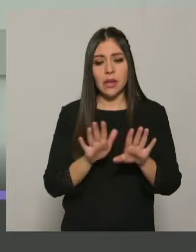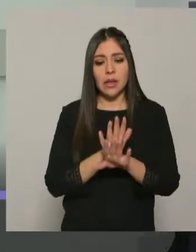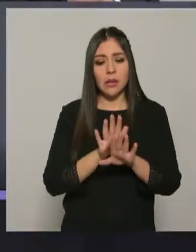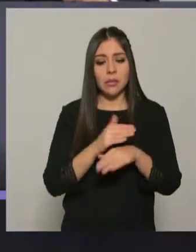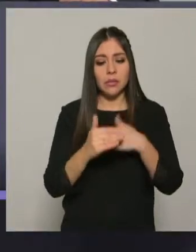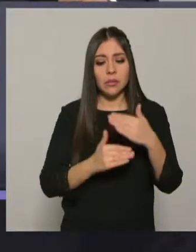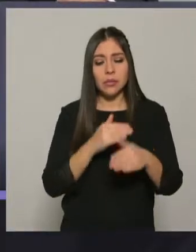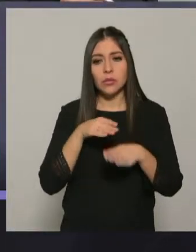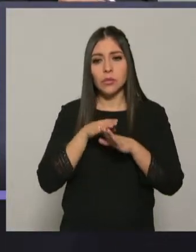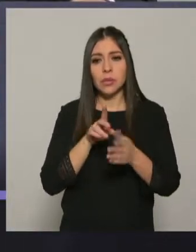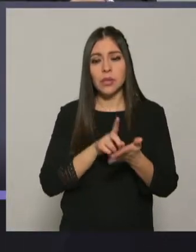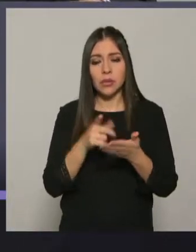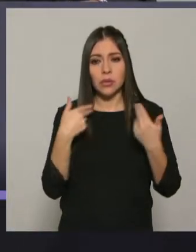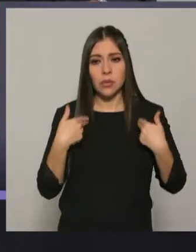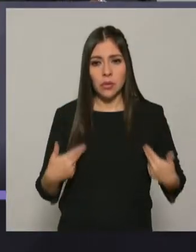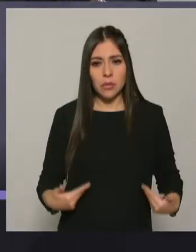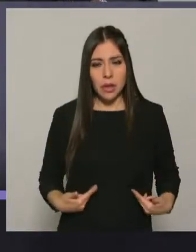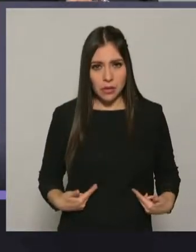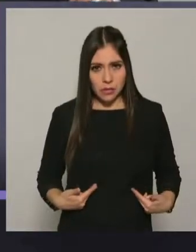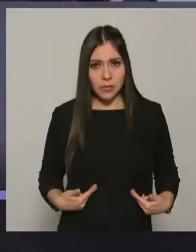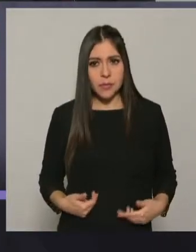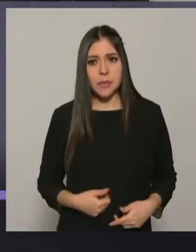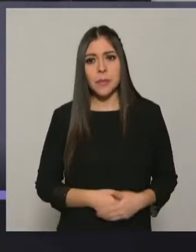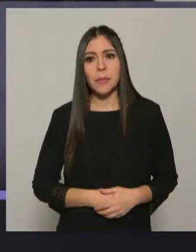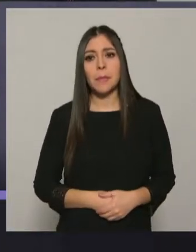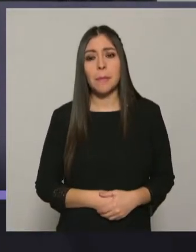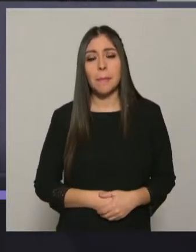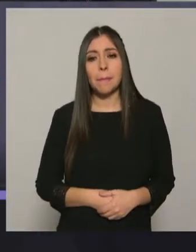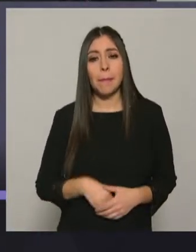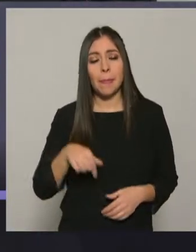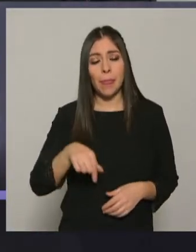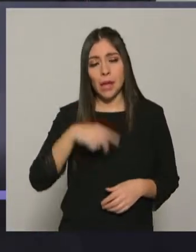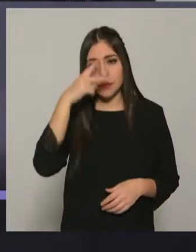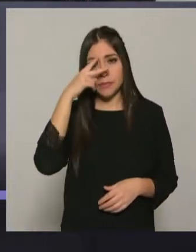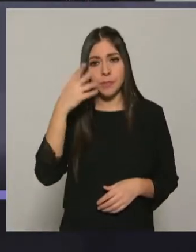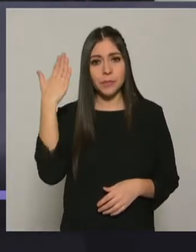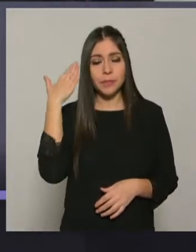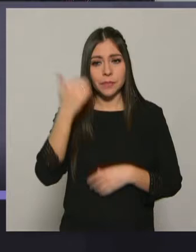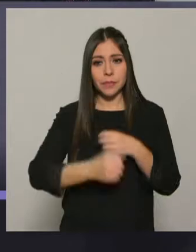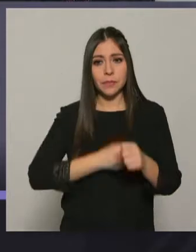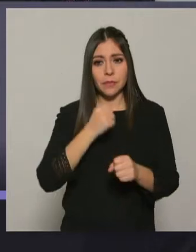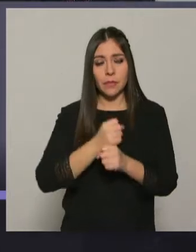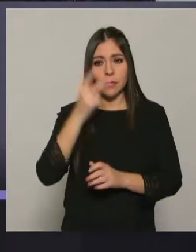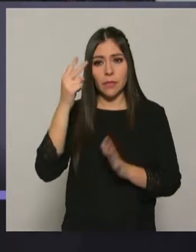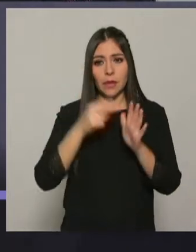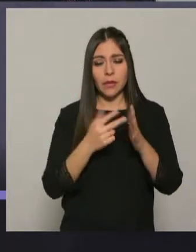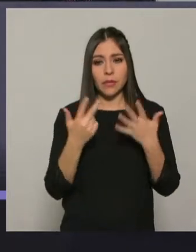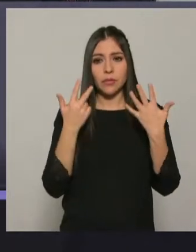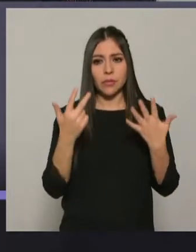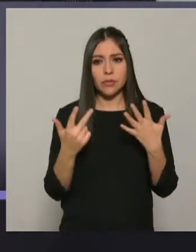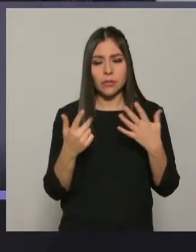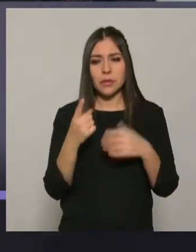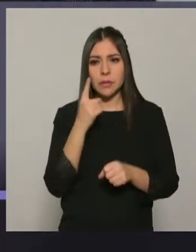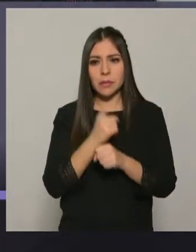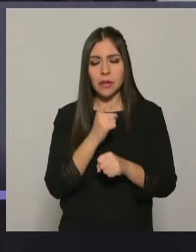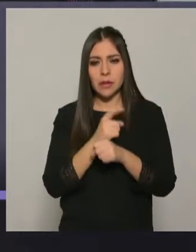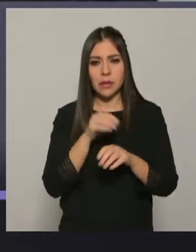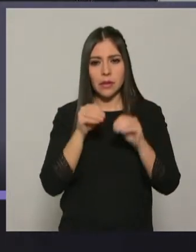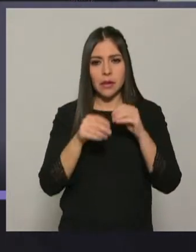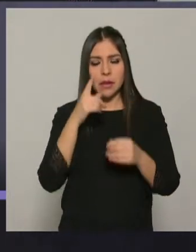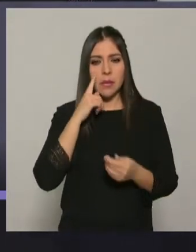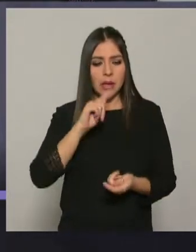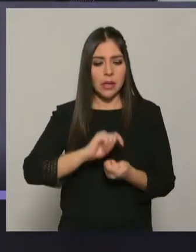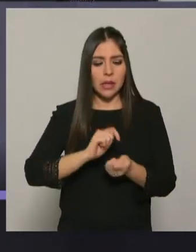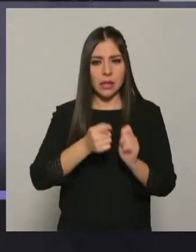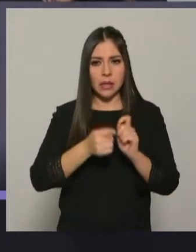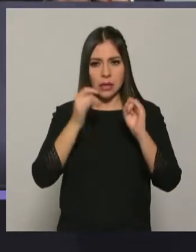humanos, y aquí es muy bueno dejarlo claro. En México en 2008 logramos la primera reforma para el reconocimiento de la identidad trans.